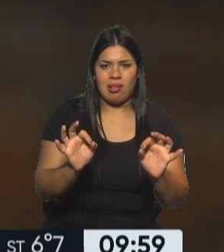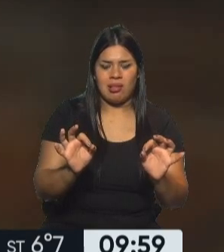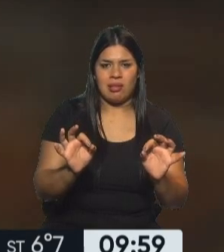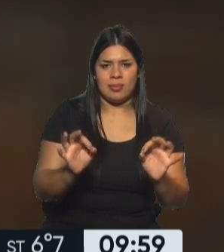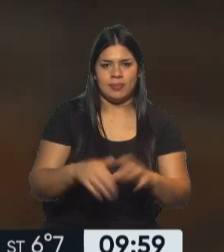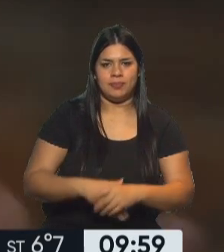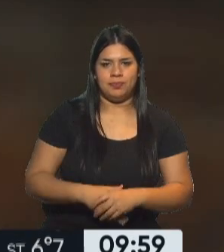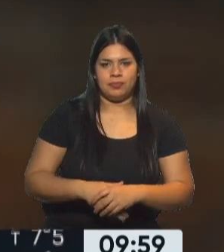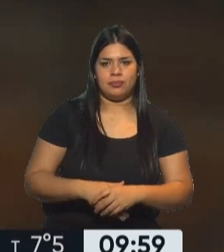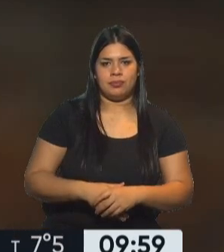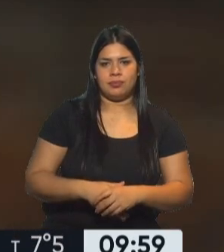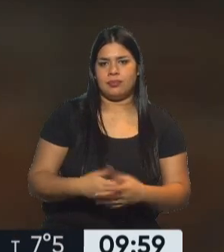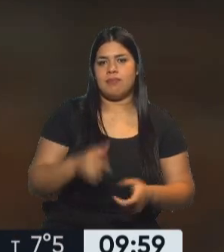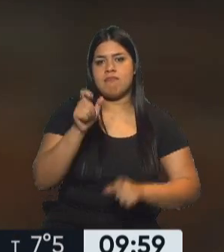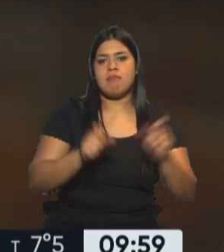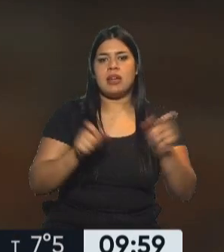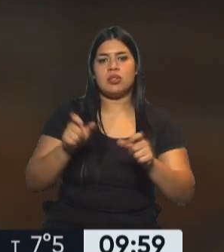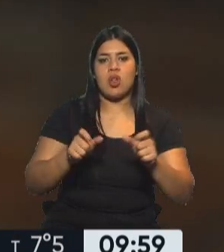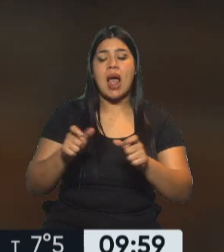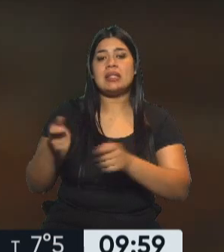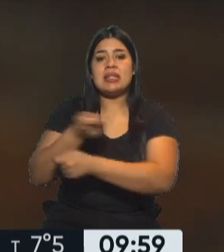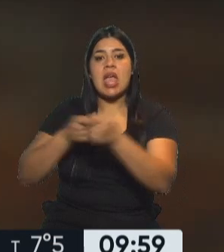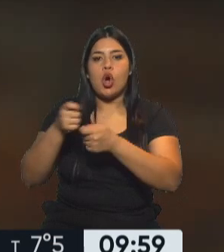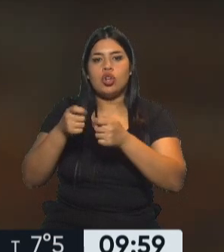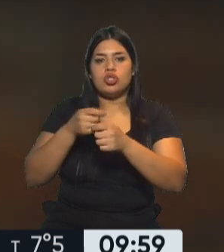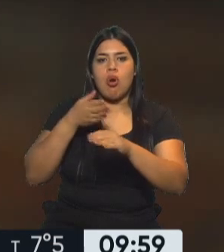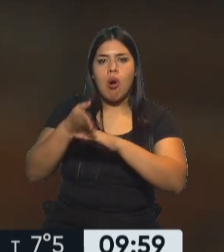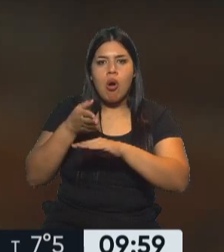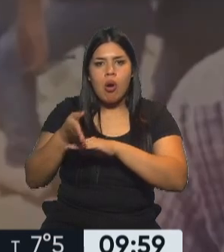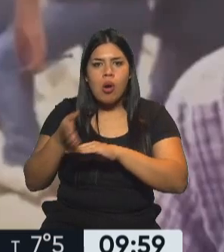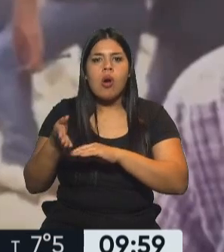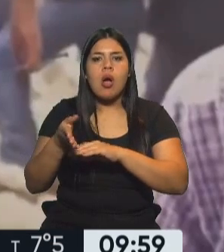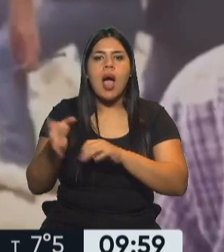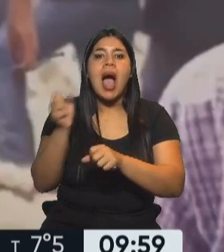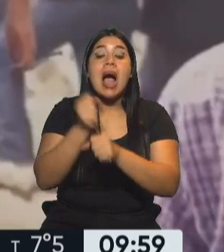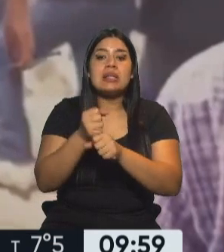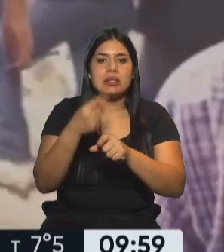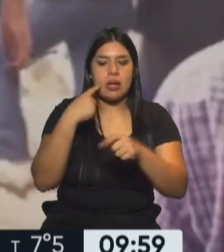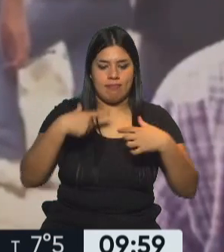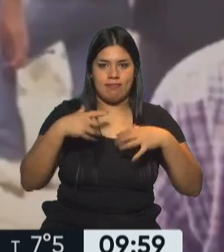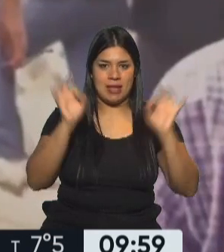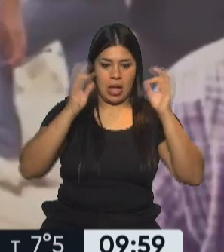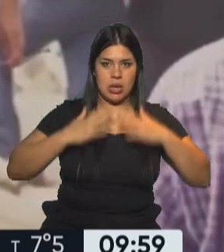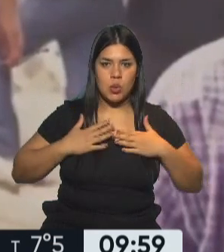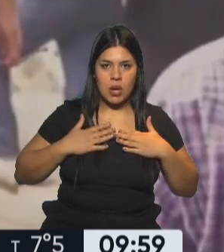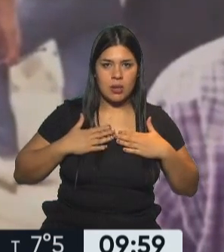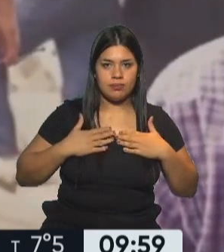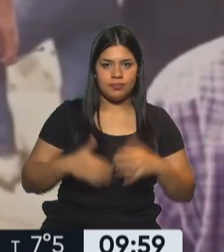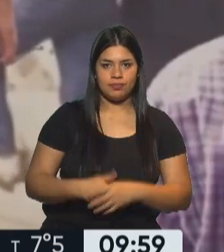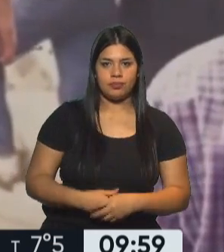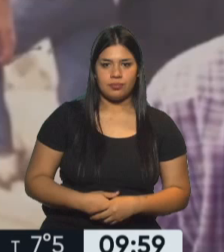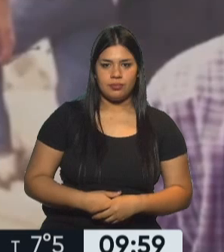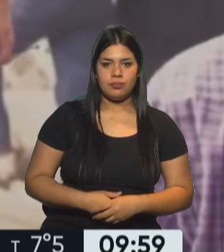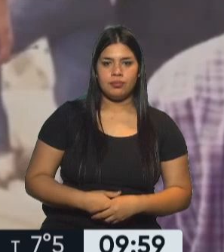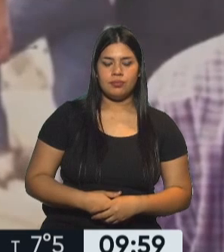Empezaron a meterse en el negocio, hasta que me rescataron debajo de los escombros.